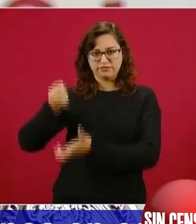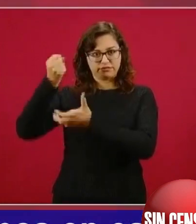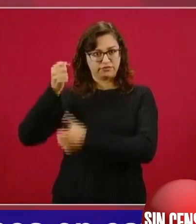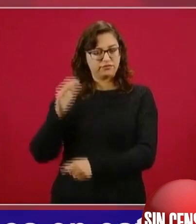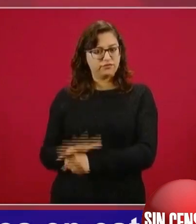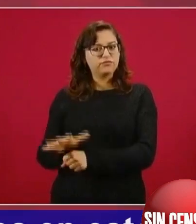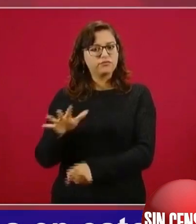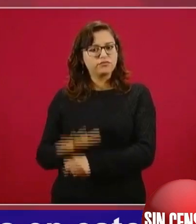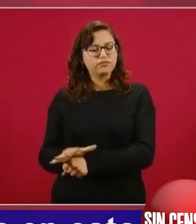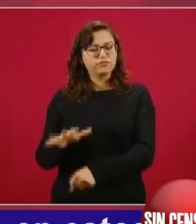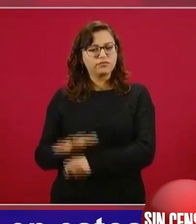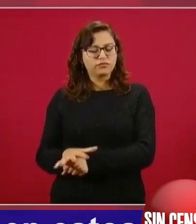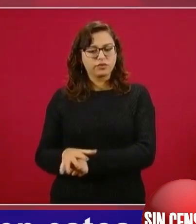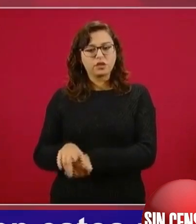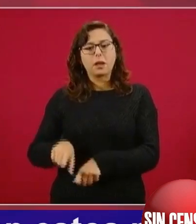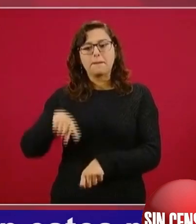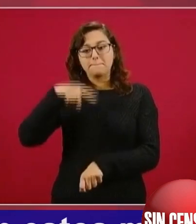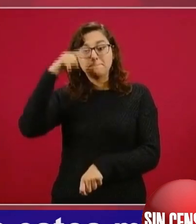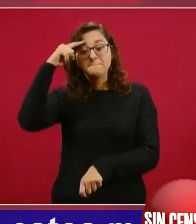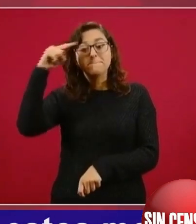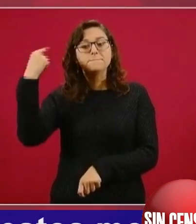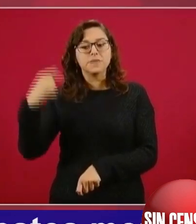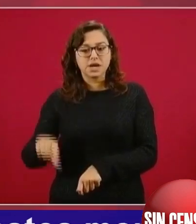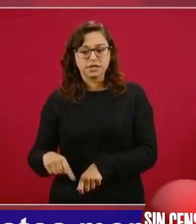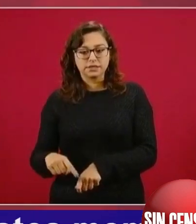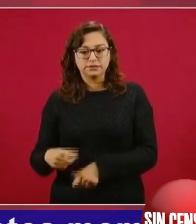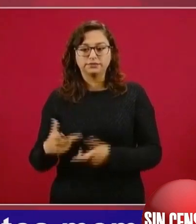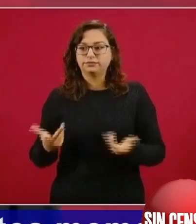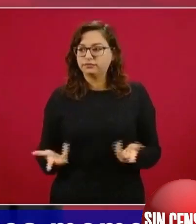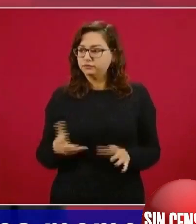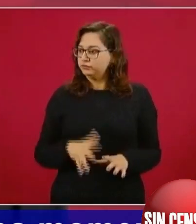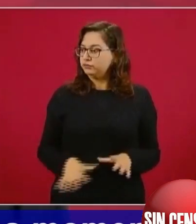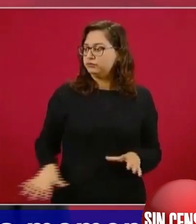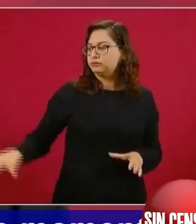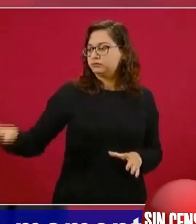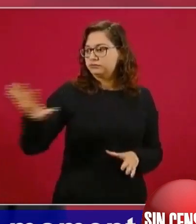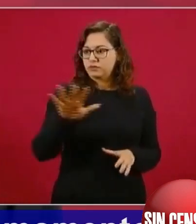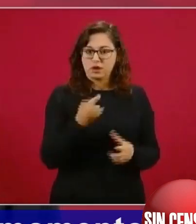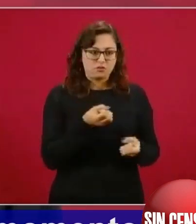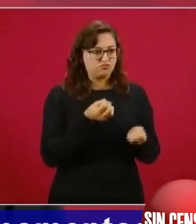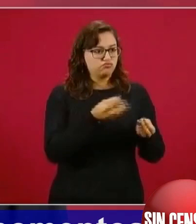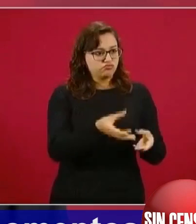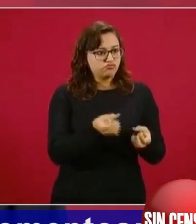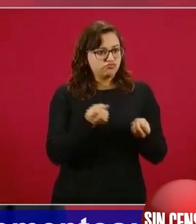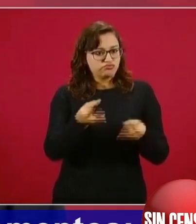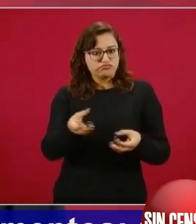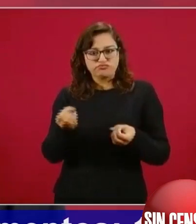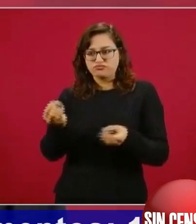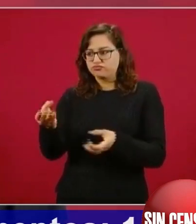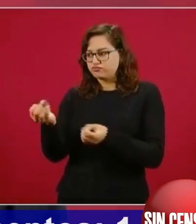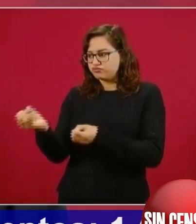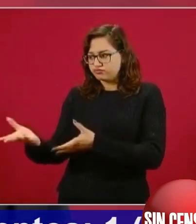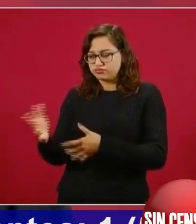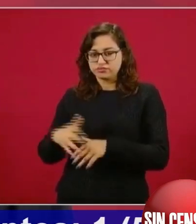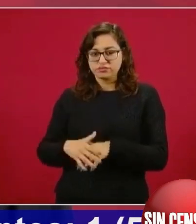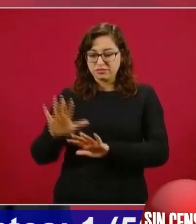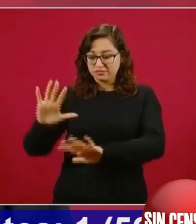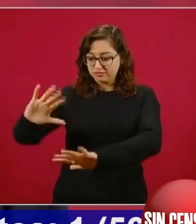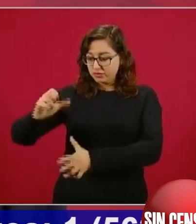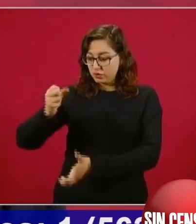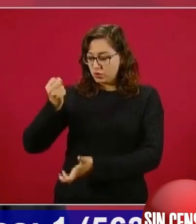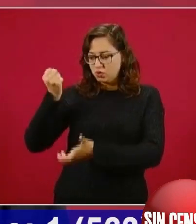presupuesto para satisfacer las necesidades del pueblo. El presupuesto es